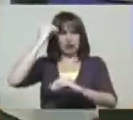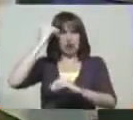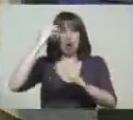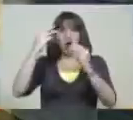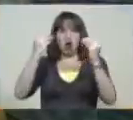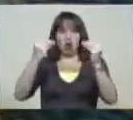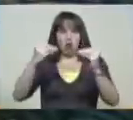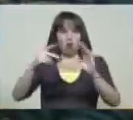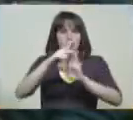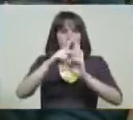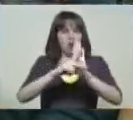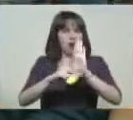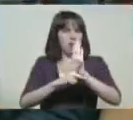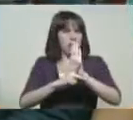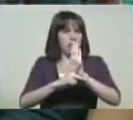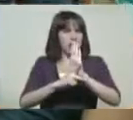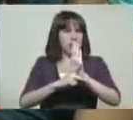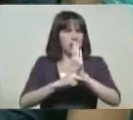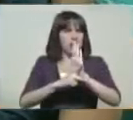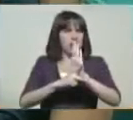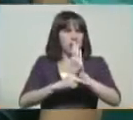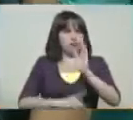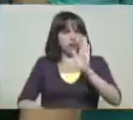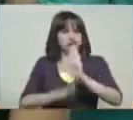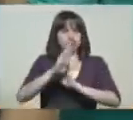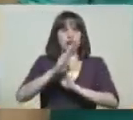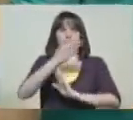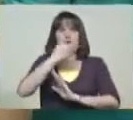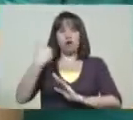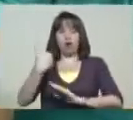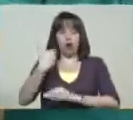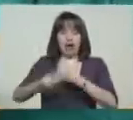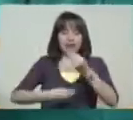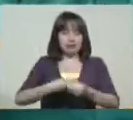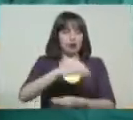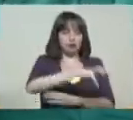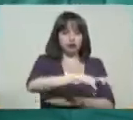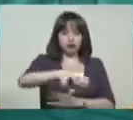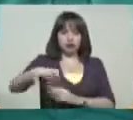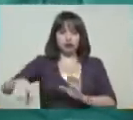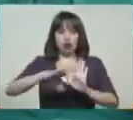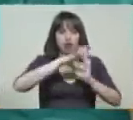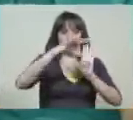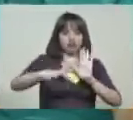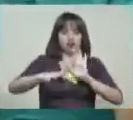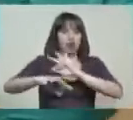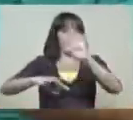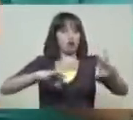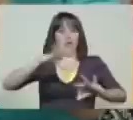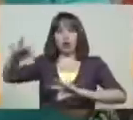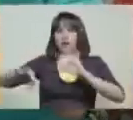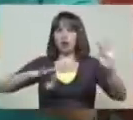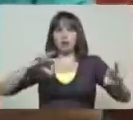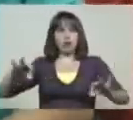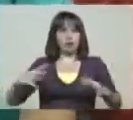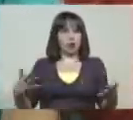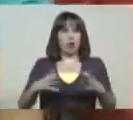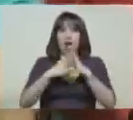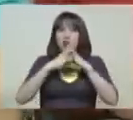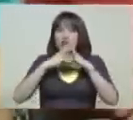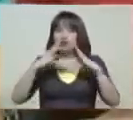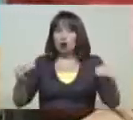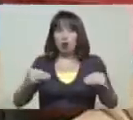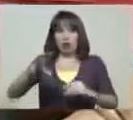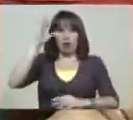recuperación, aprenderlo, llevarlo adelante en cada estado, en cada municipio, en cada región. Y aprender